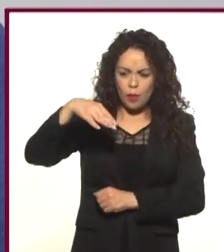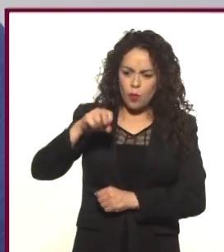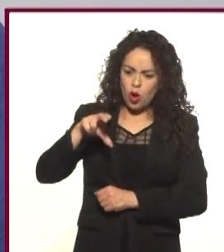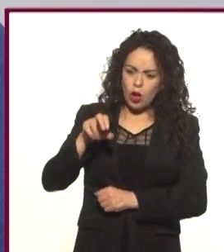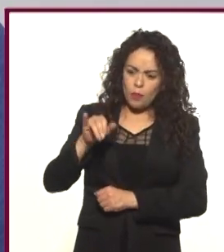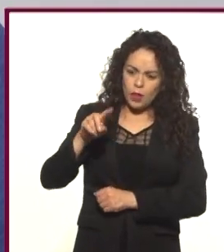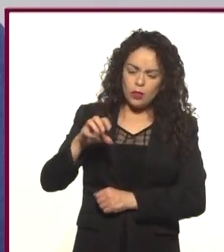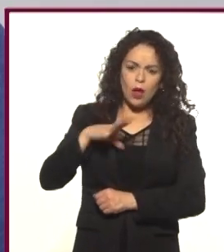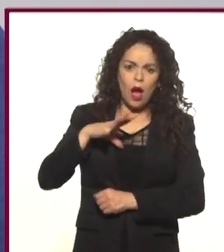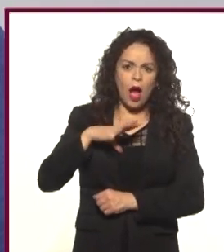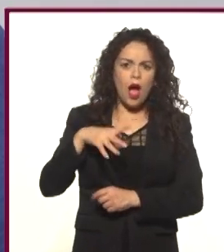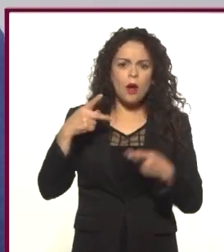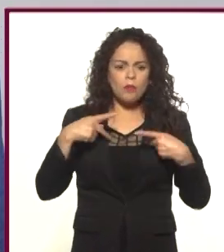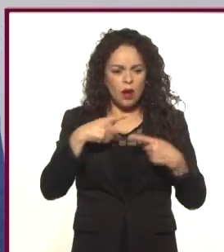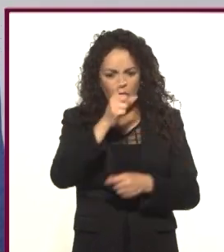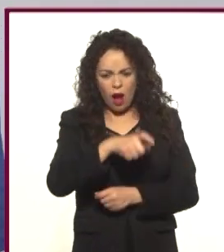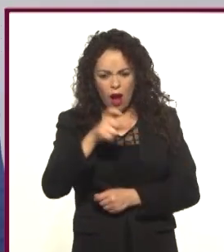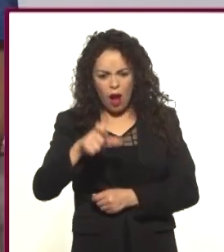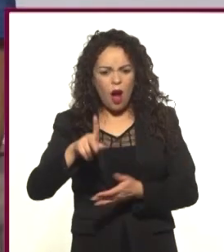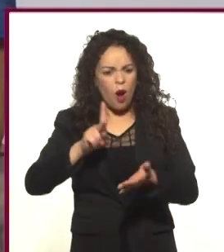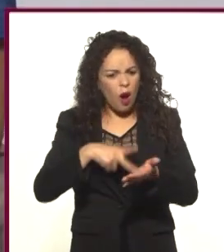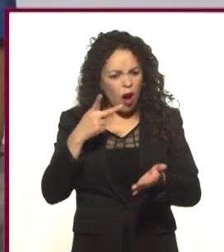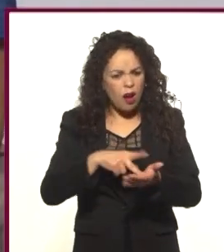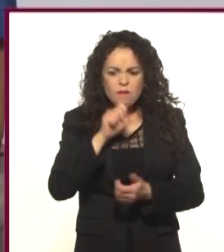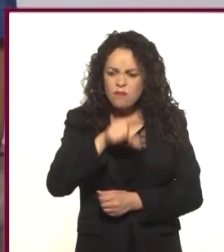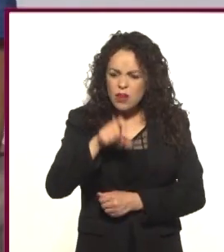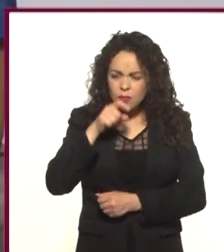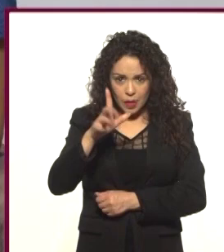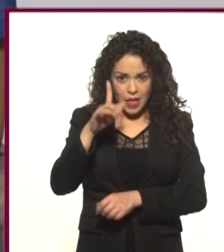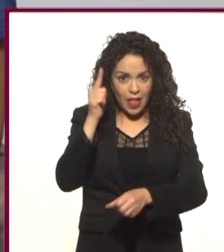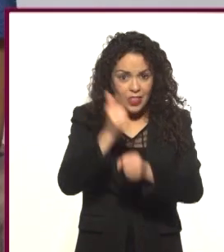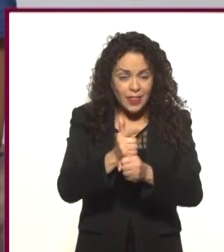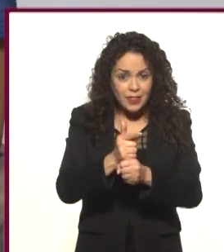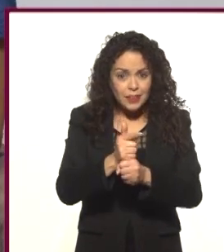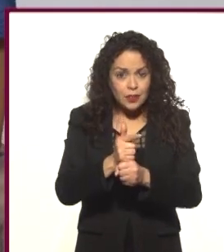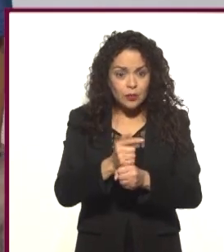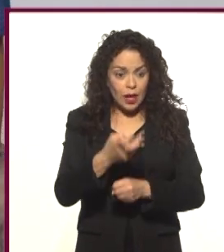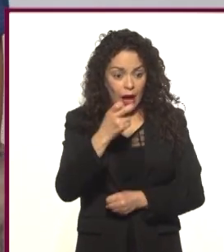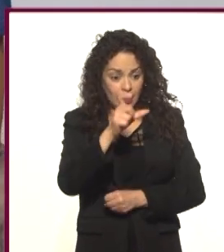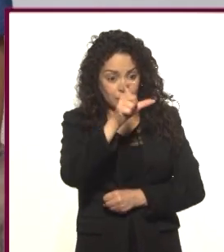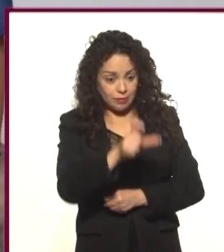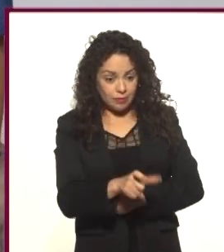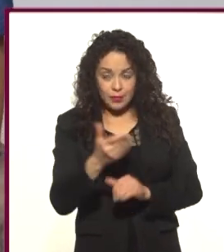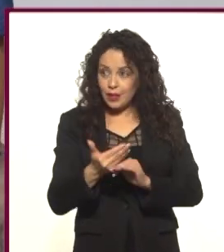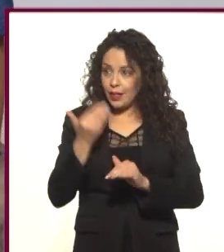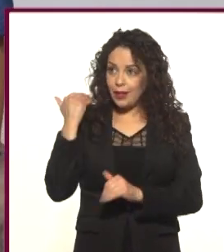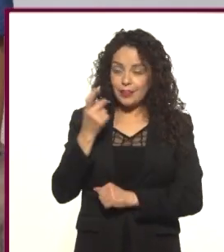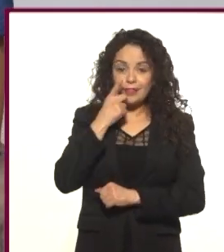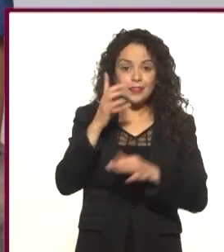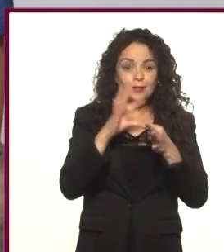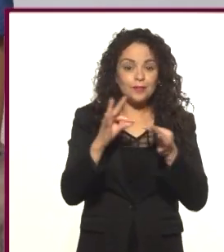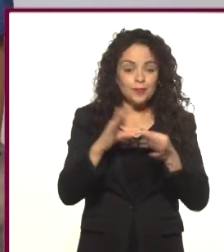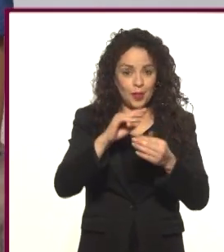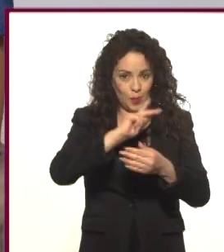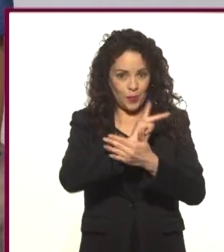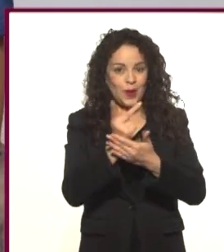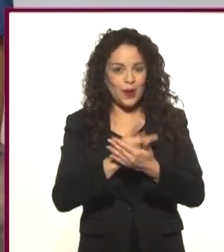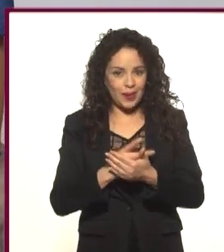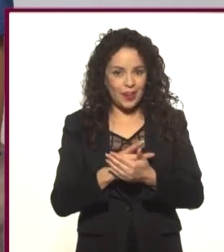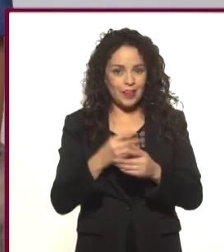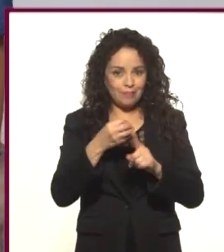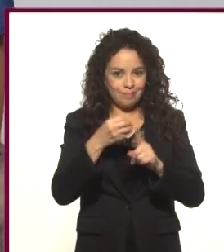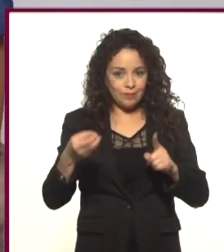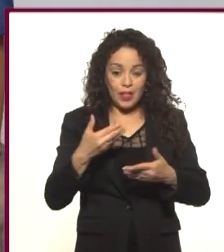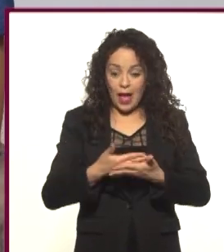hay personajes que se repiten. ¿Lo había notado? A este tipo de personajes, como dijimos en el programa pasado, y